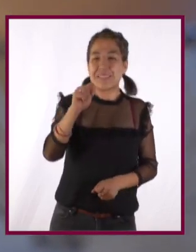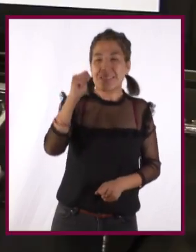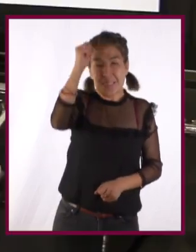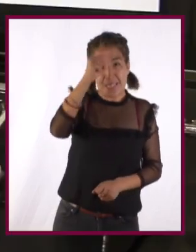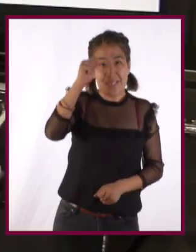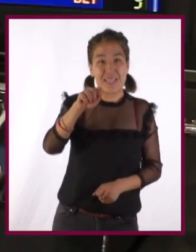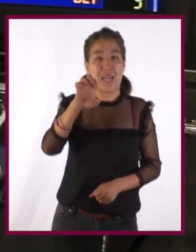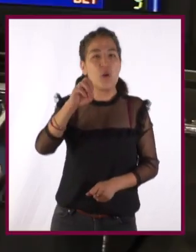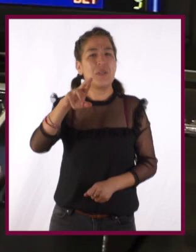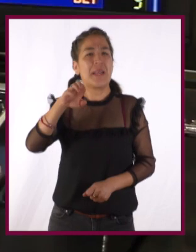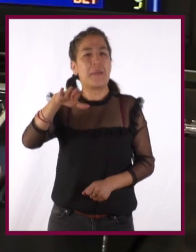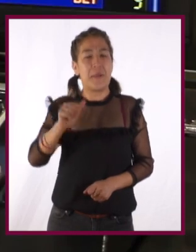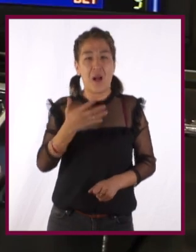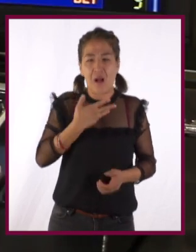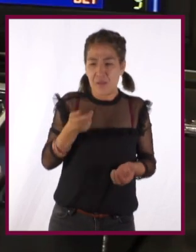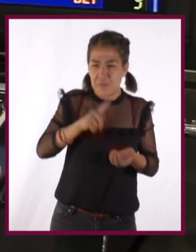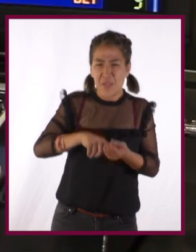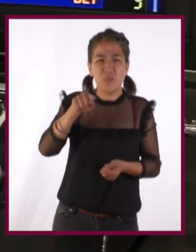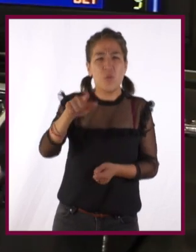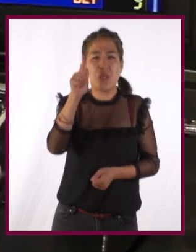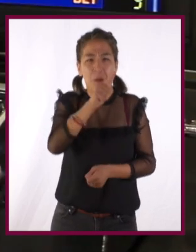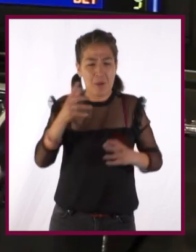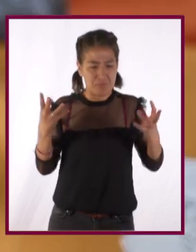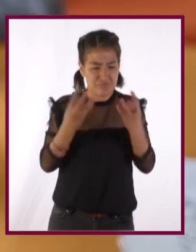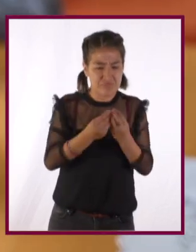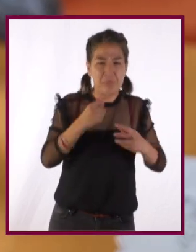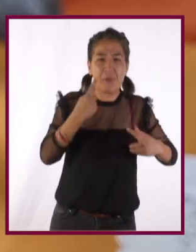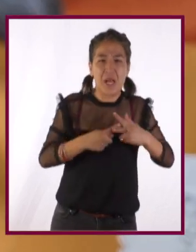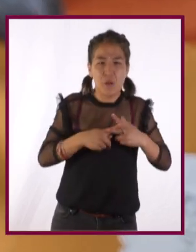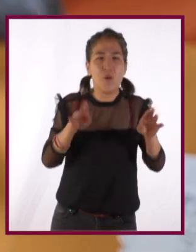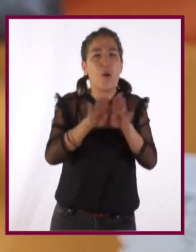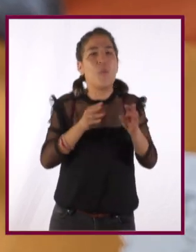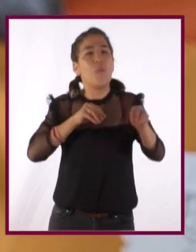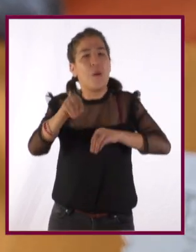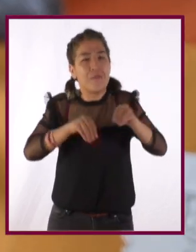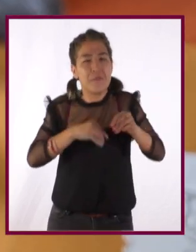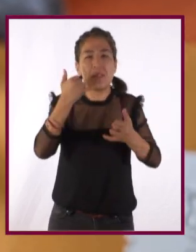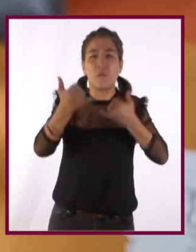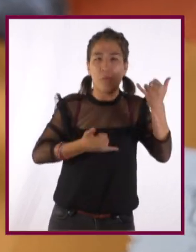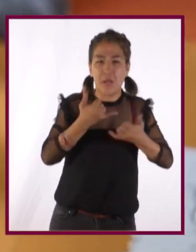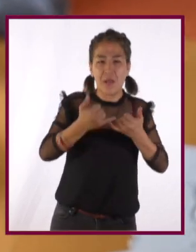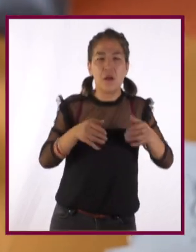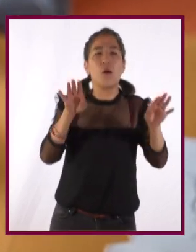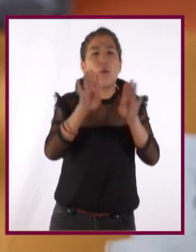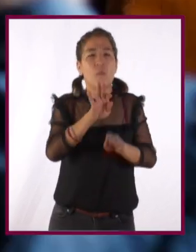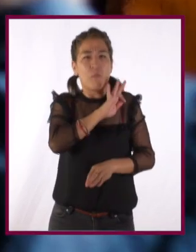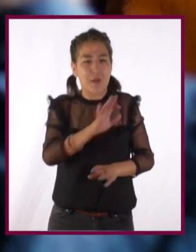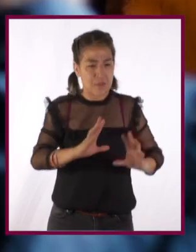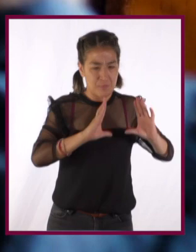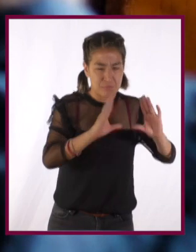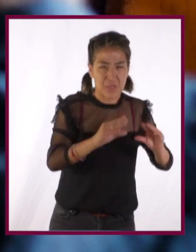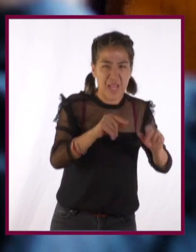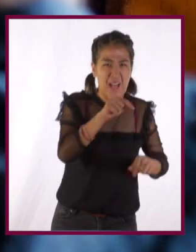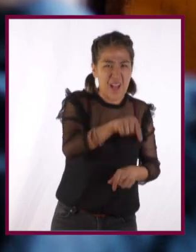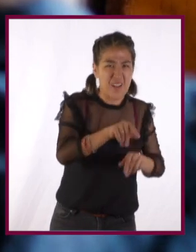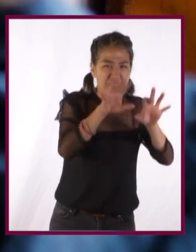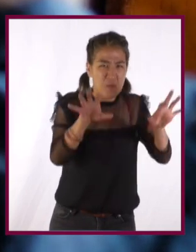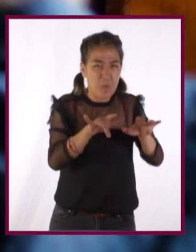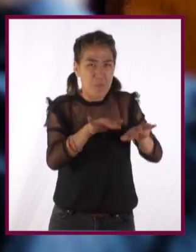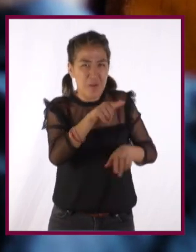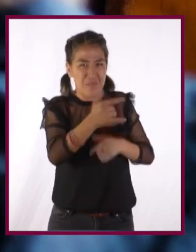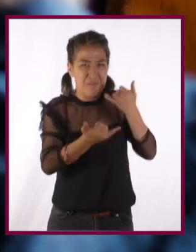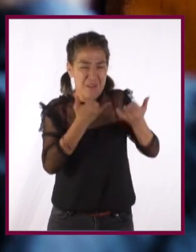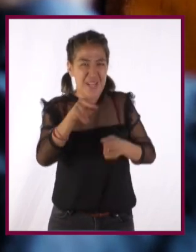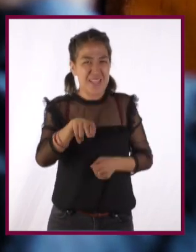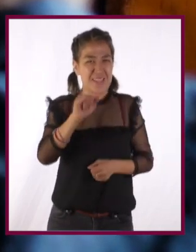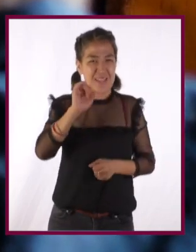tenemos teoremas y todo el lenguaje matemático que explique los movimientos y jugadas, podamos enseñarle a una